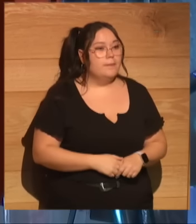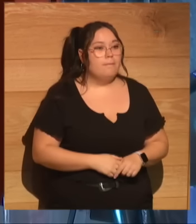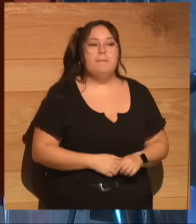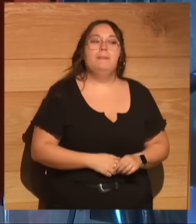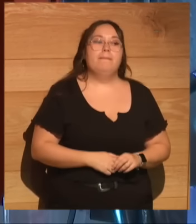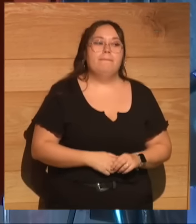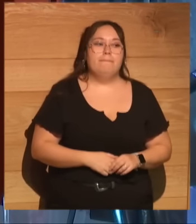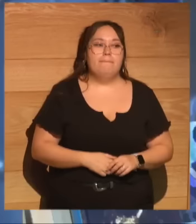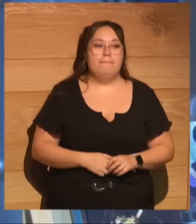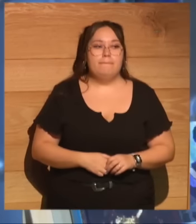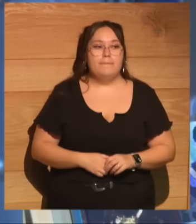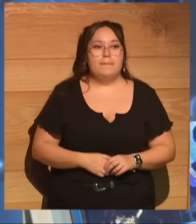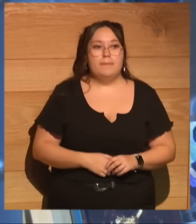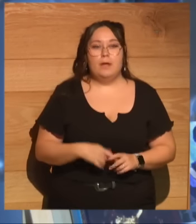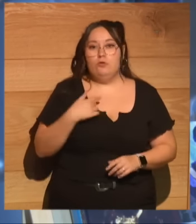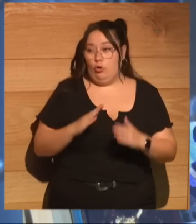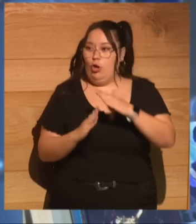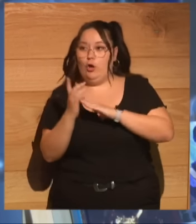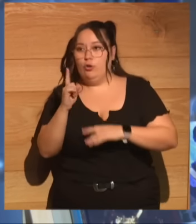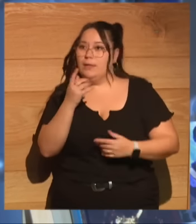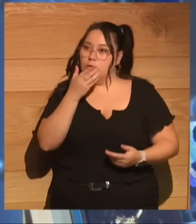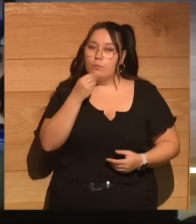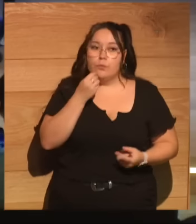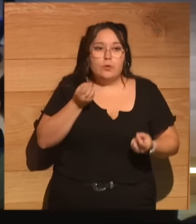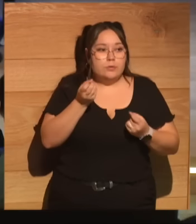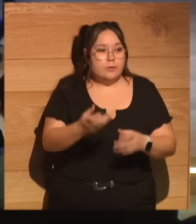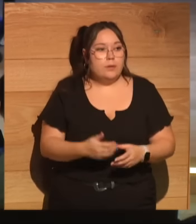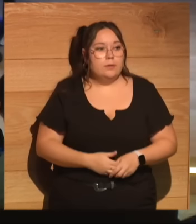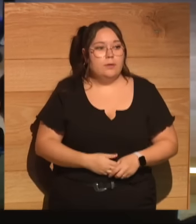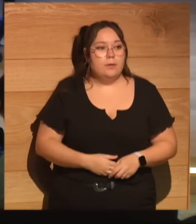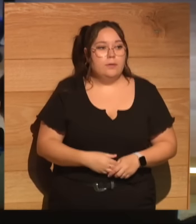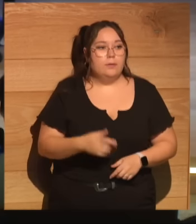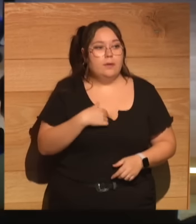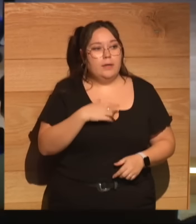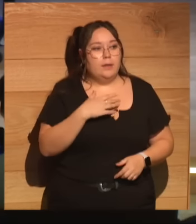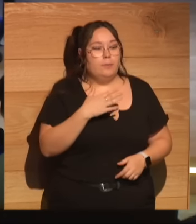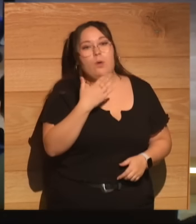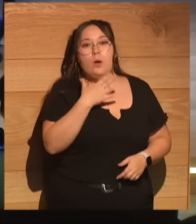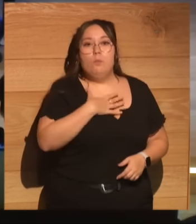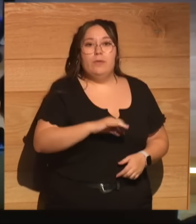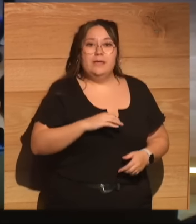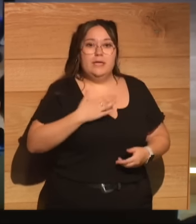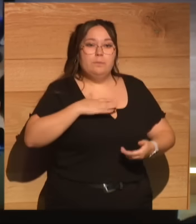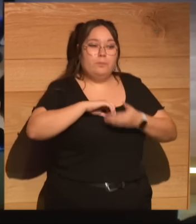Pero no seas displicente con Juan, que lo está contando muy bonito. No, sabes, es que podía ser con cuñado mío. Juan.